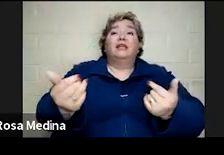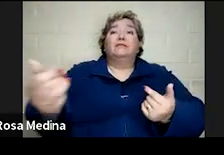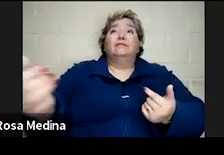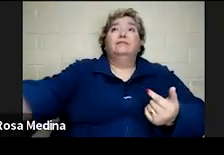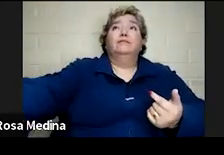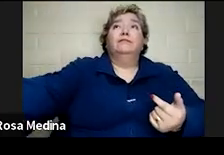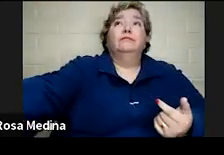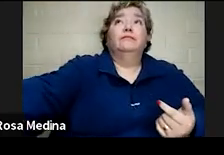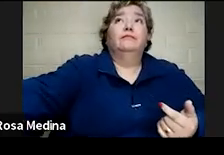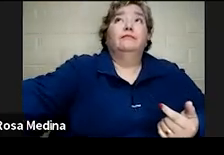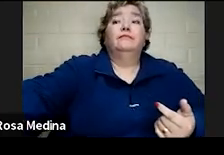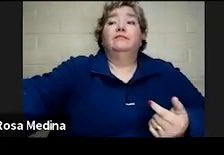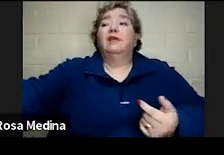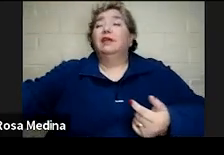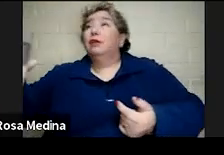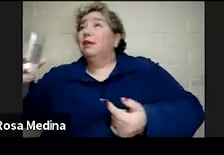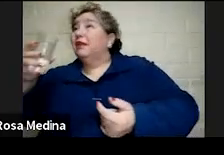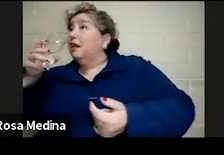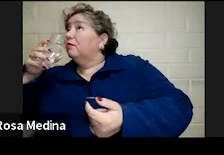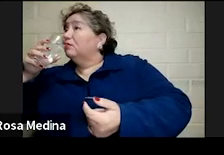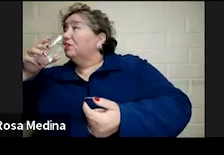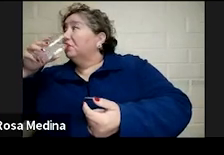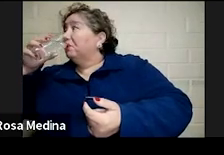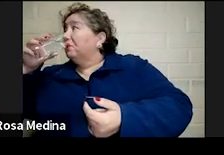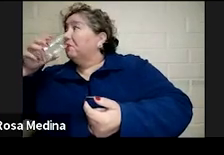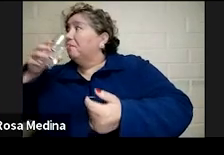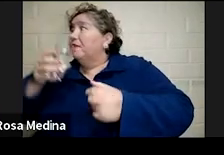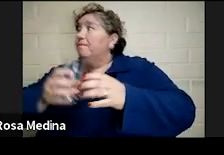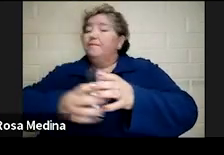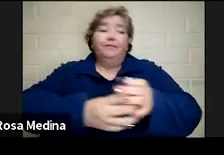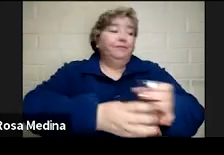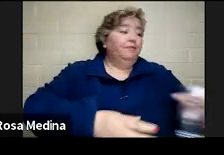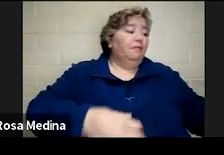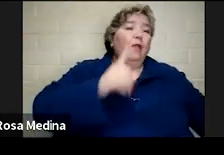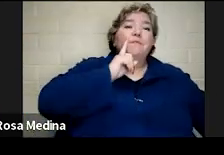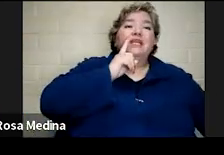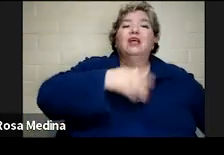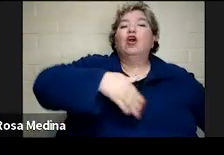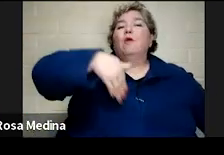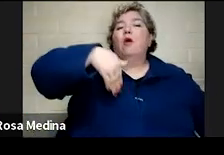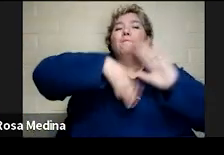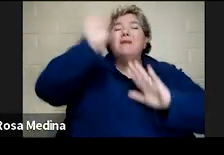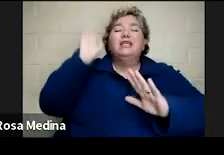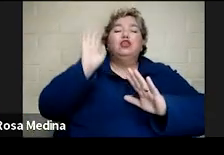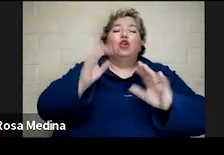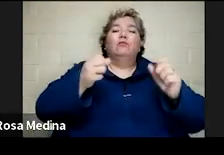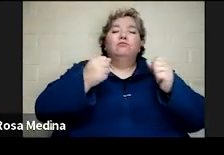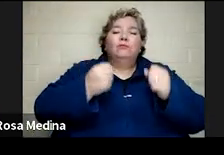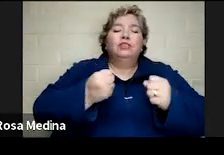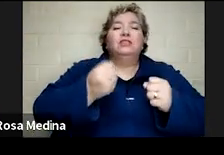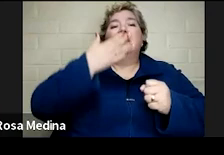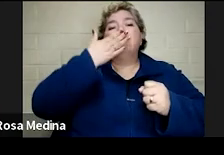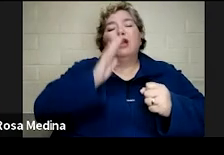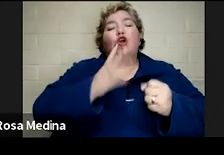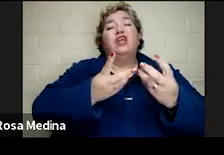ayuda adecuada del cerebro del niño va a ir desarrollando su mayor potencial y así va a tener una mejor calidad de vida, como dije al